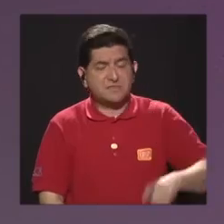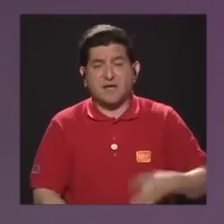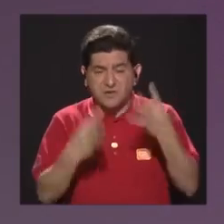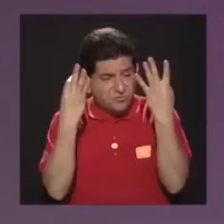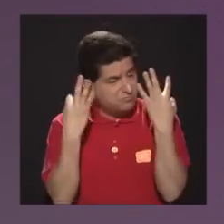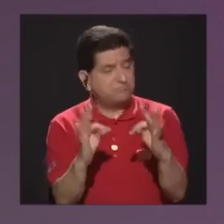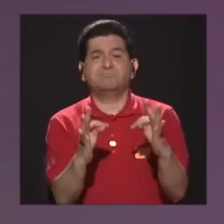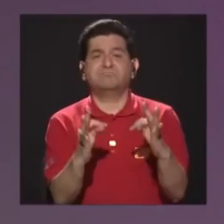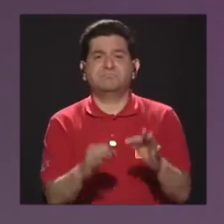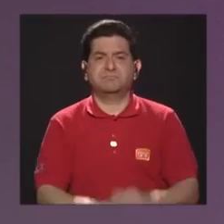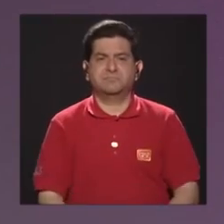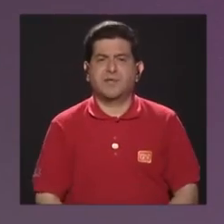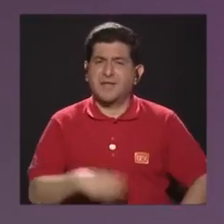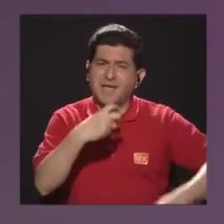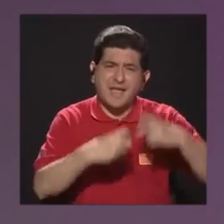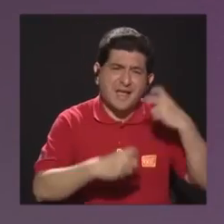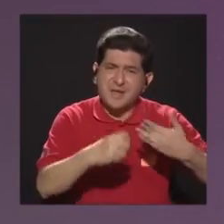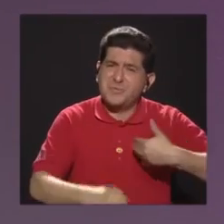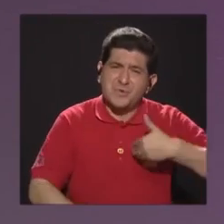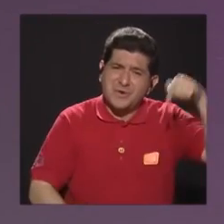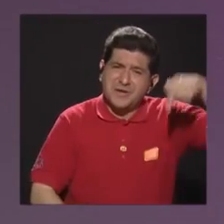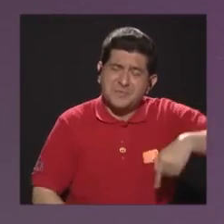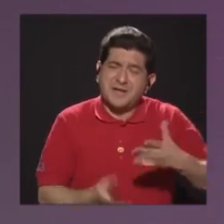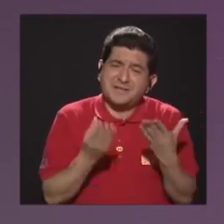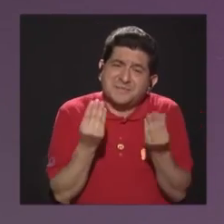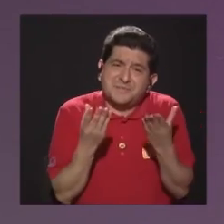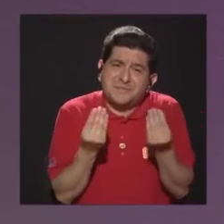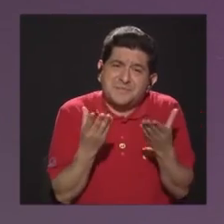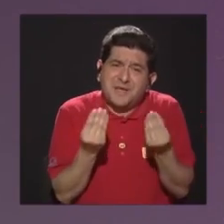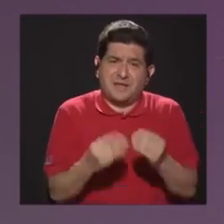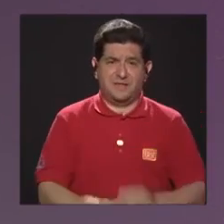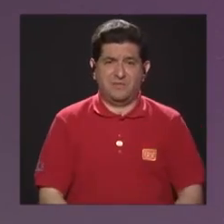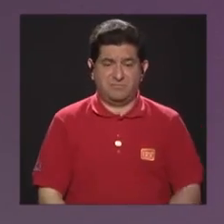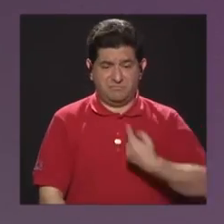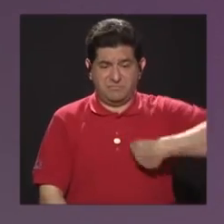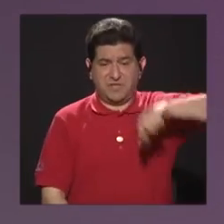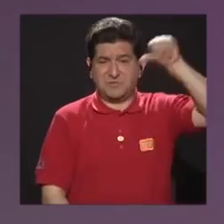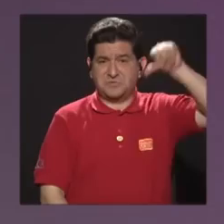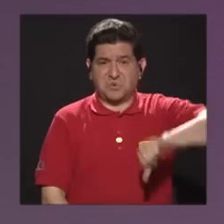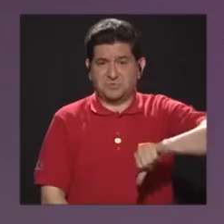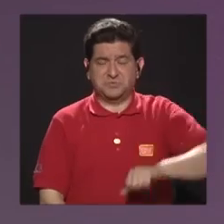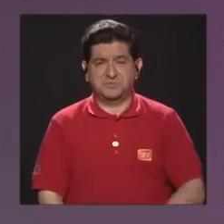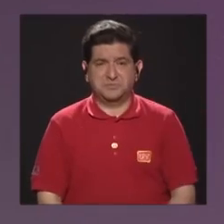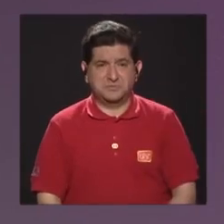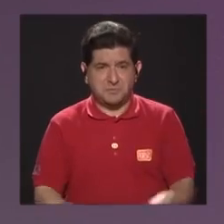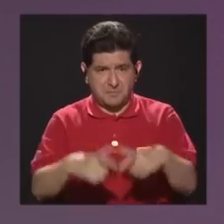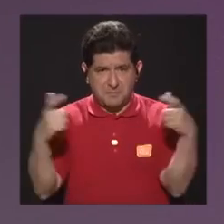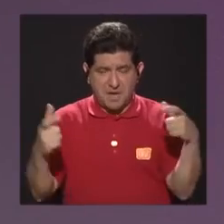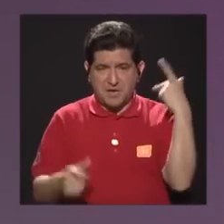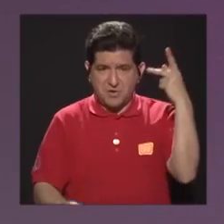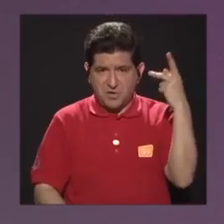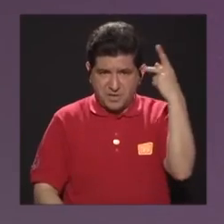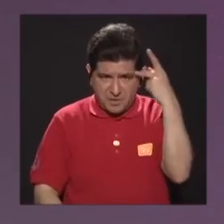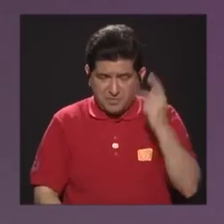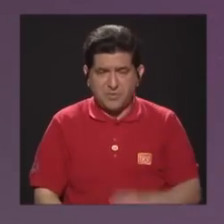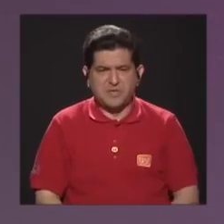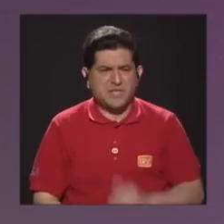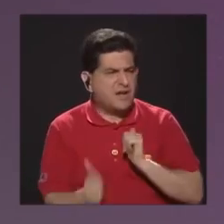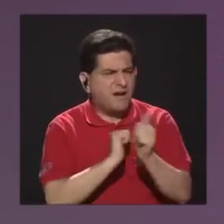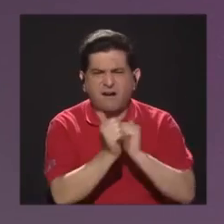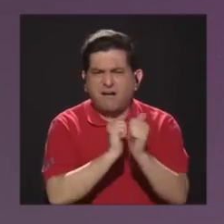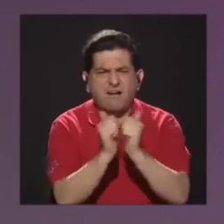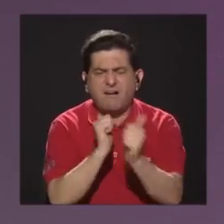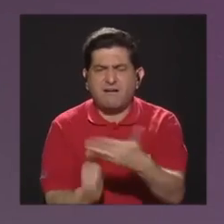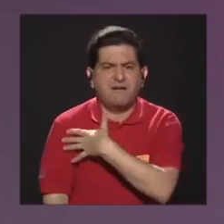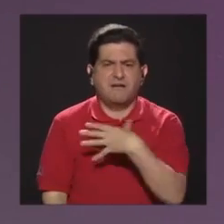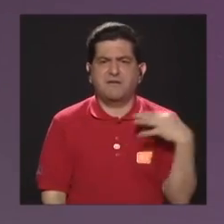¿Por qué? Porque el mayor problema que tenemos aquí es el temor de perder. porque la mayoría que estamos en política somos muy competitivas y